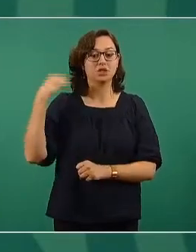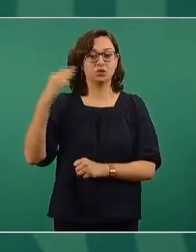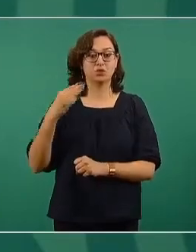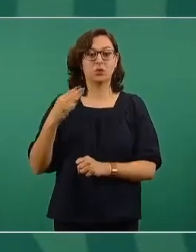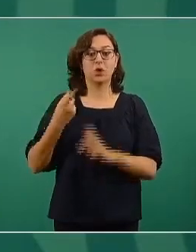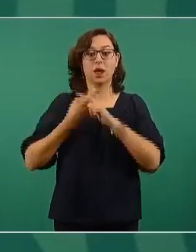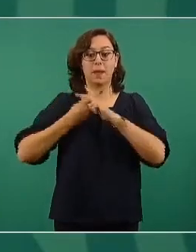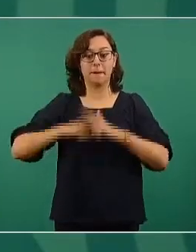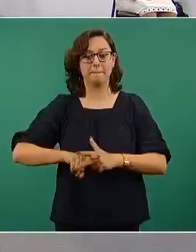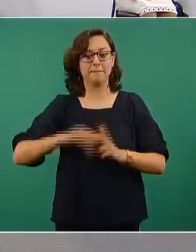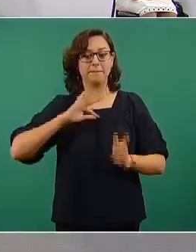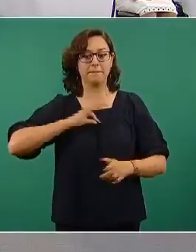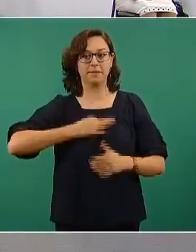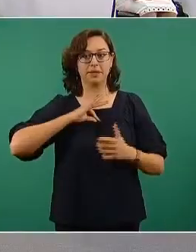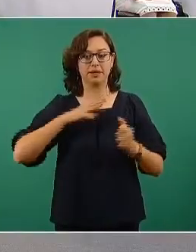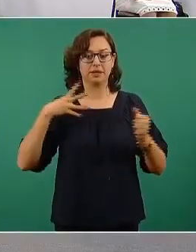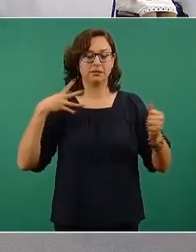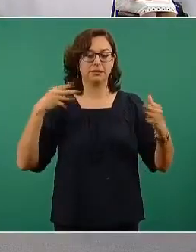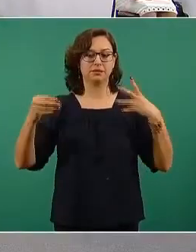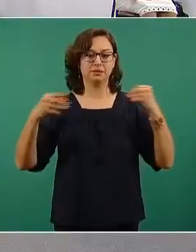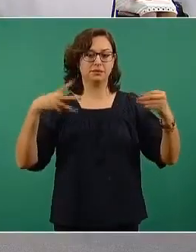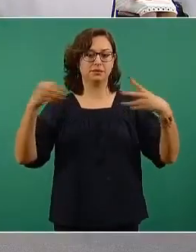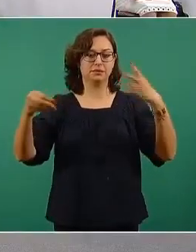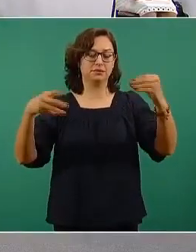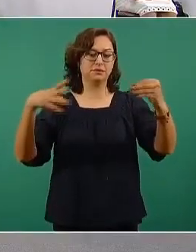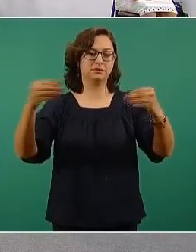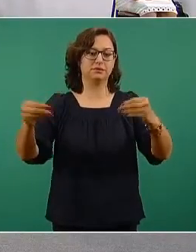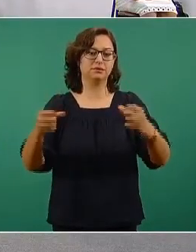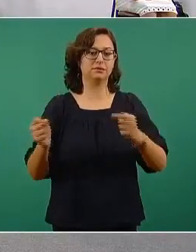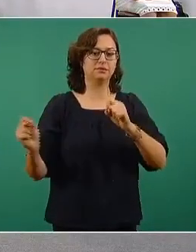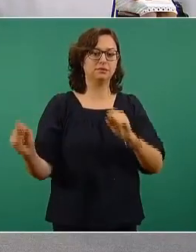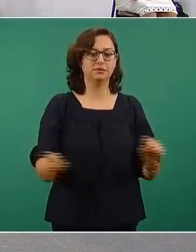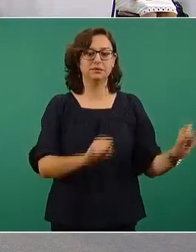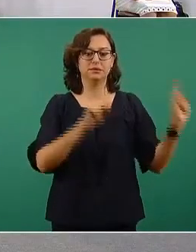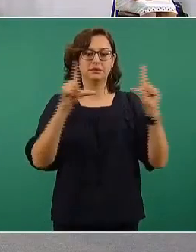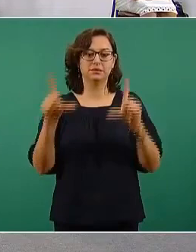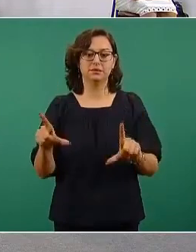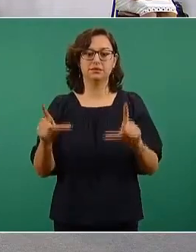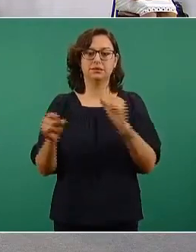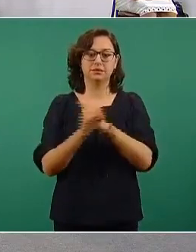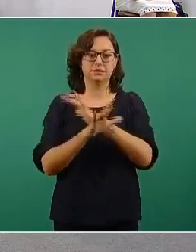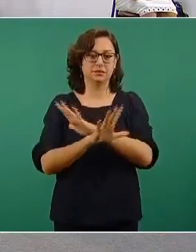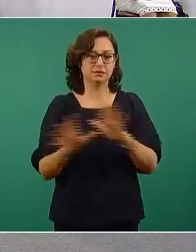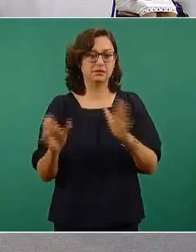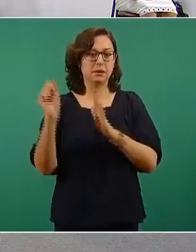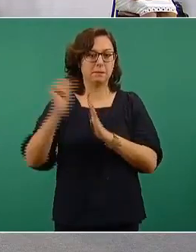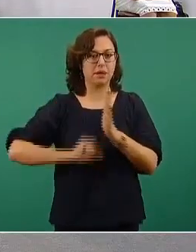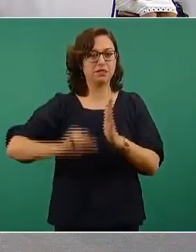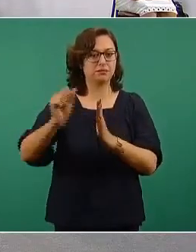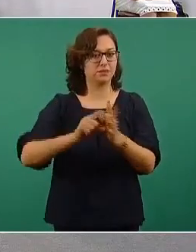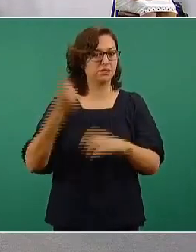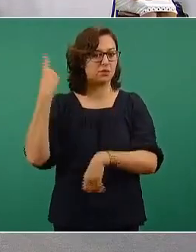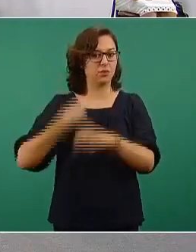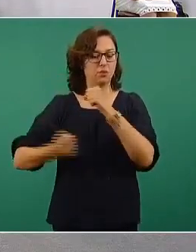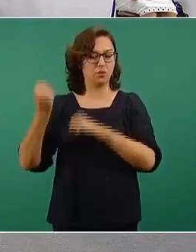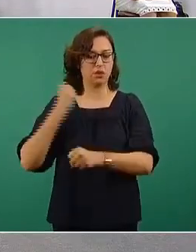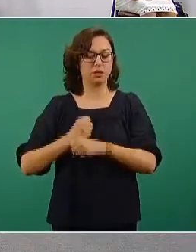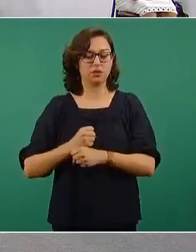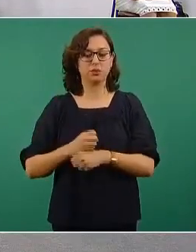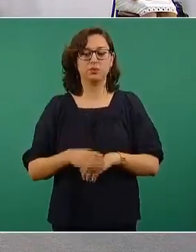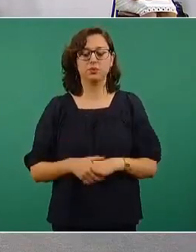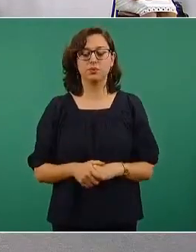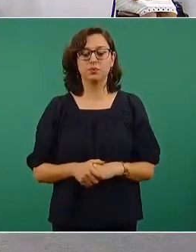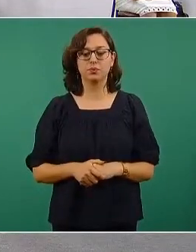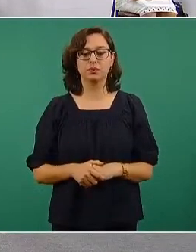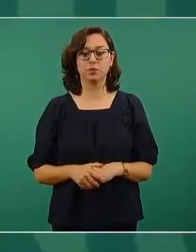que a ver si no tenemos el dato de remesas por mes del año pasado,